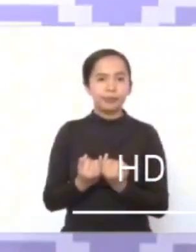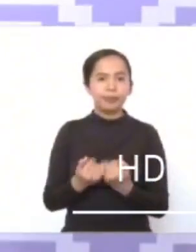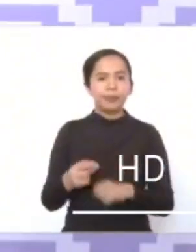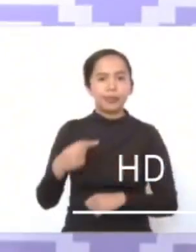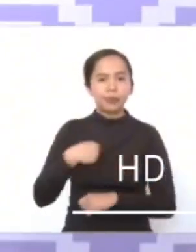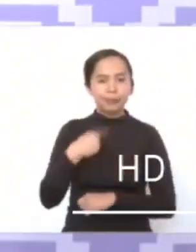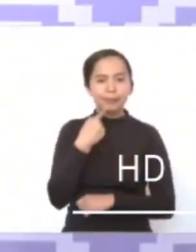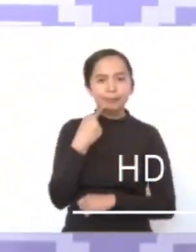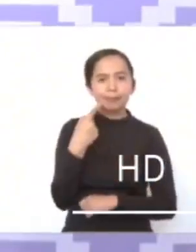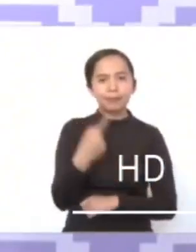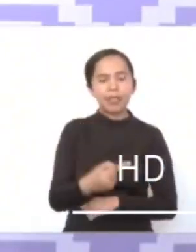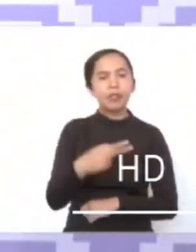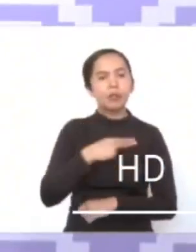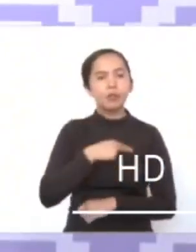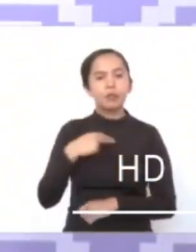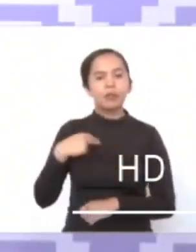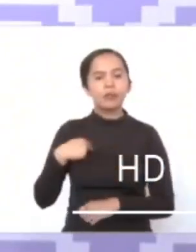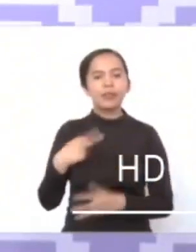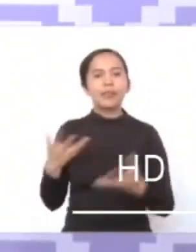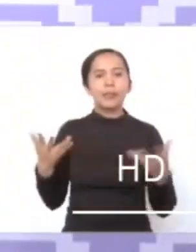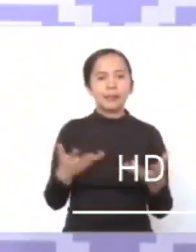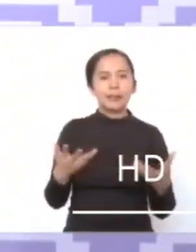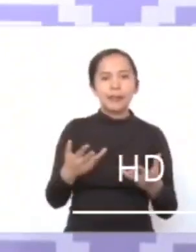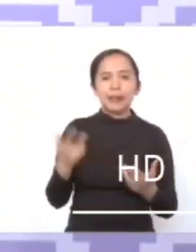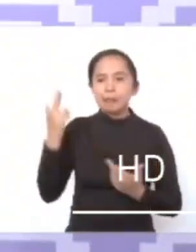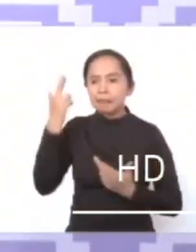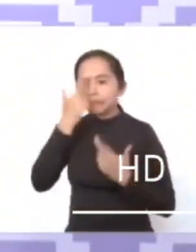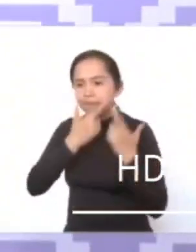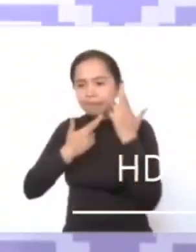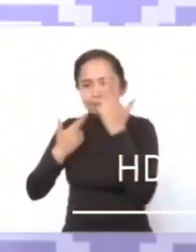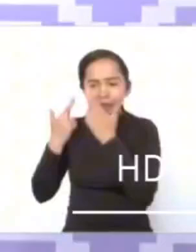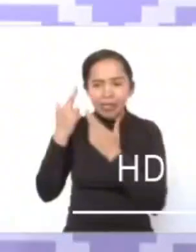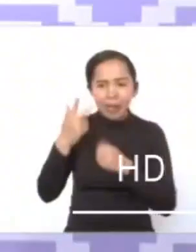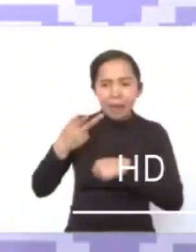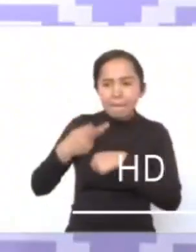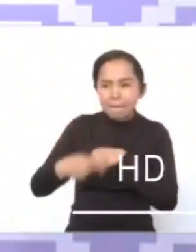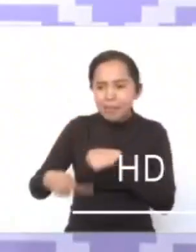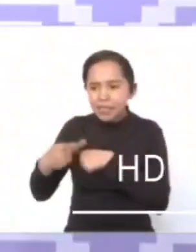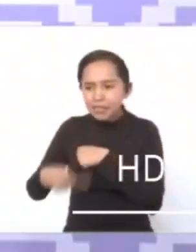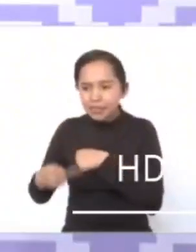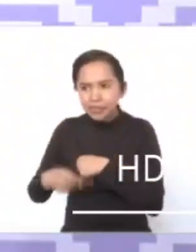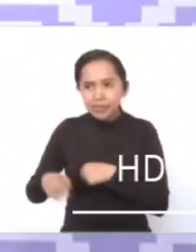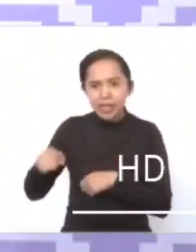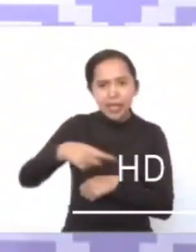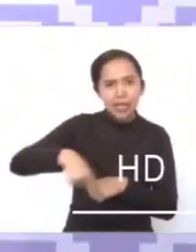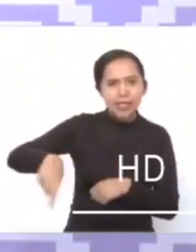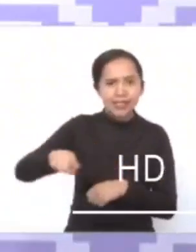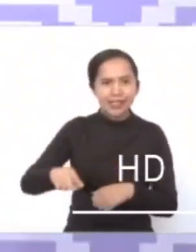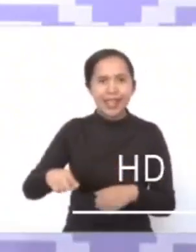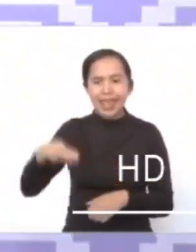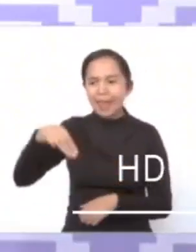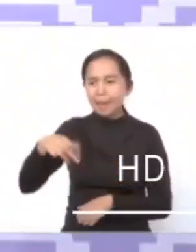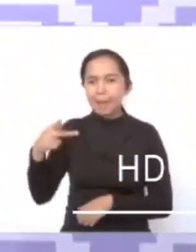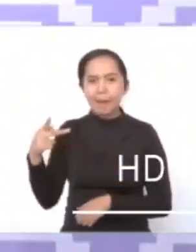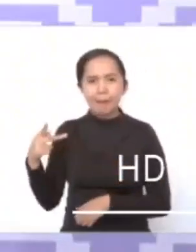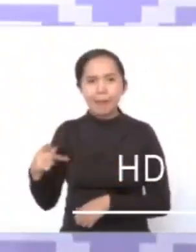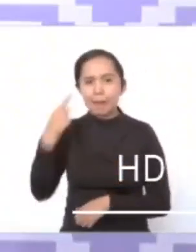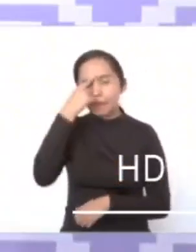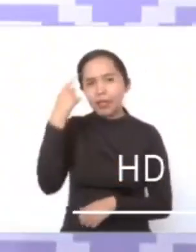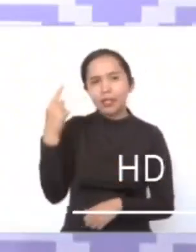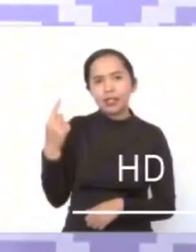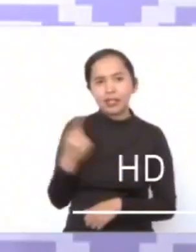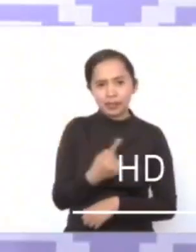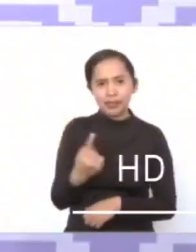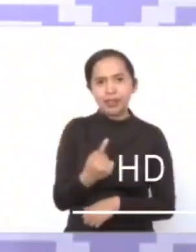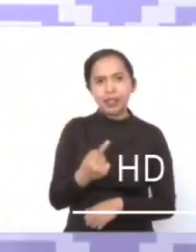decirles que seguimos aplicando el tamizaje de riesgo en todas nuestras agencias del Ministerio Público para tener